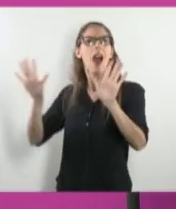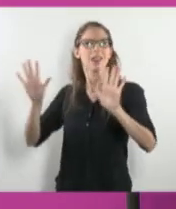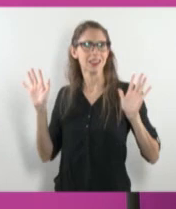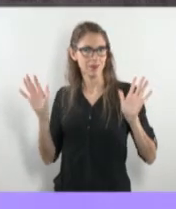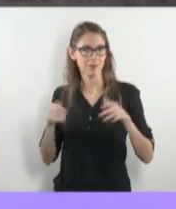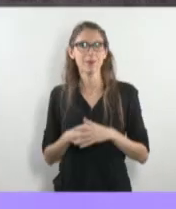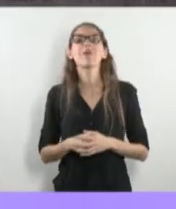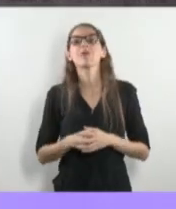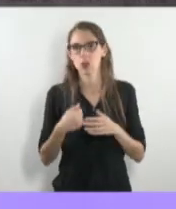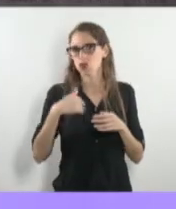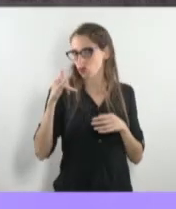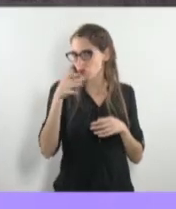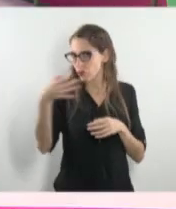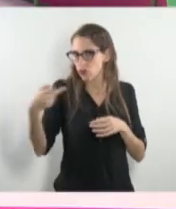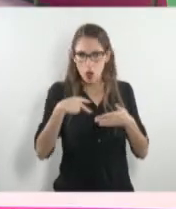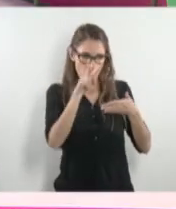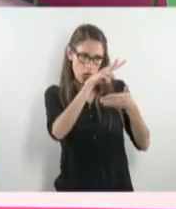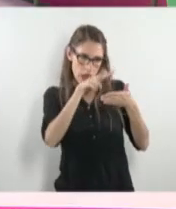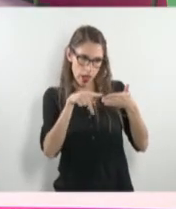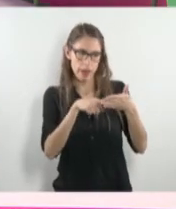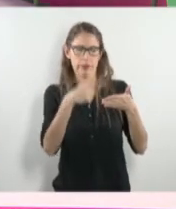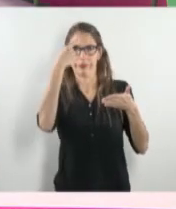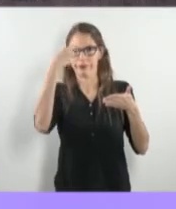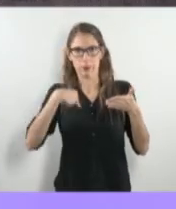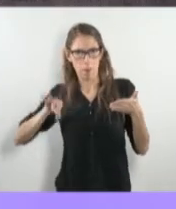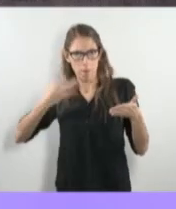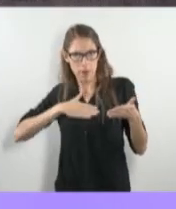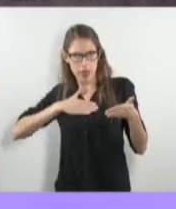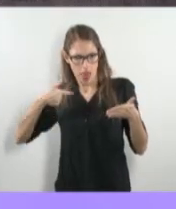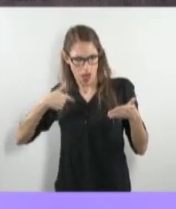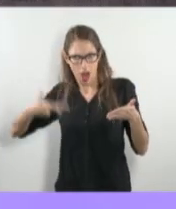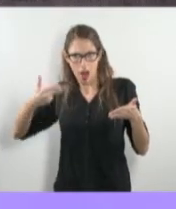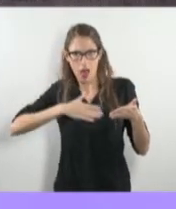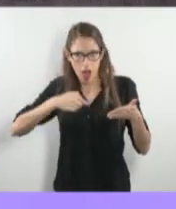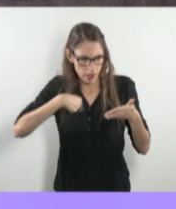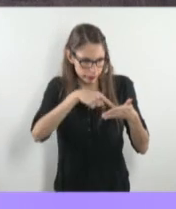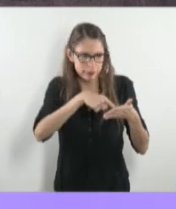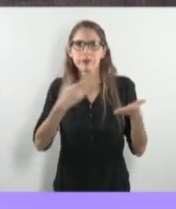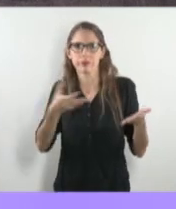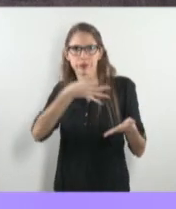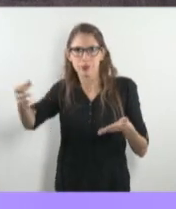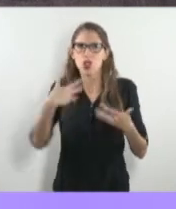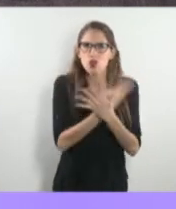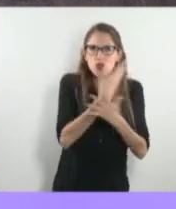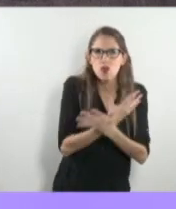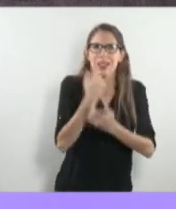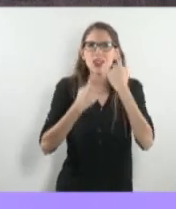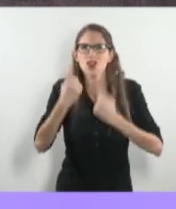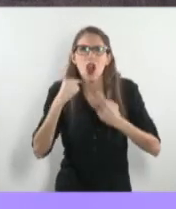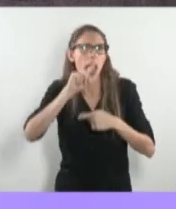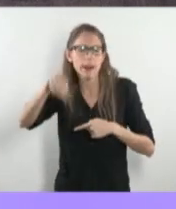No. Bueno, yo leí esto y mientras lo leía digo, pero es la historia de mi vida. O sea, nada enseña tanto como el sufrir y el llorar.